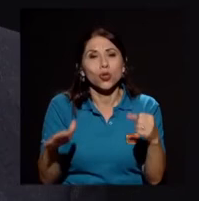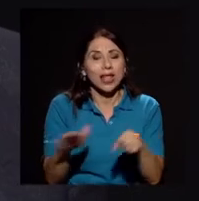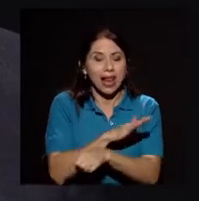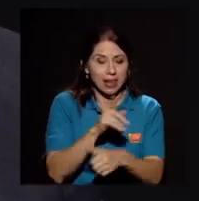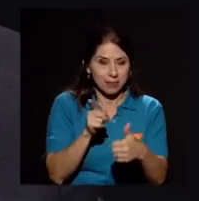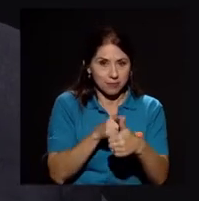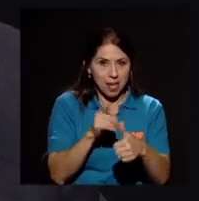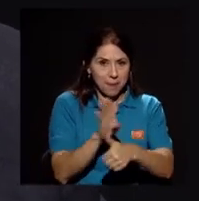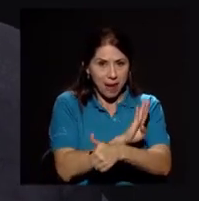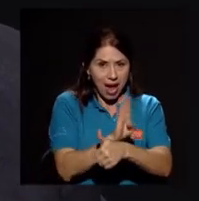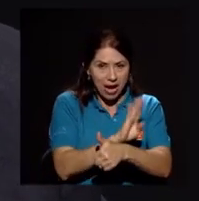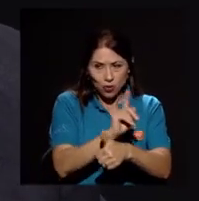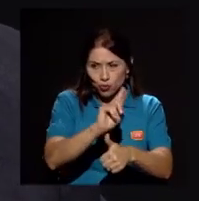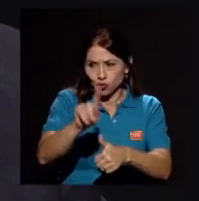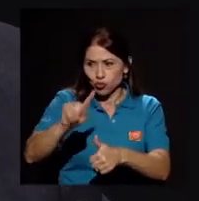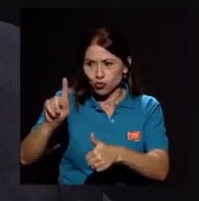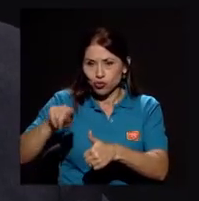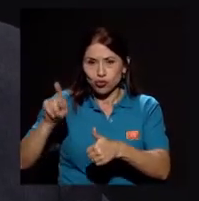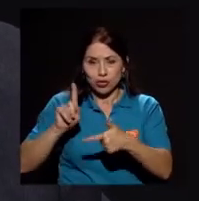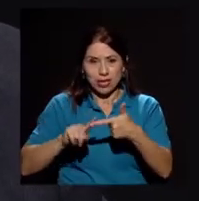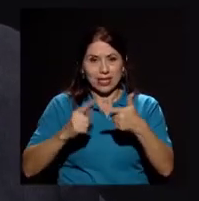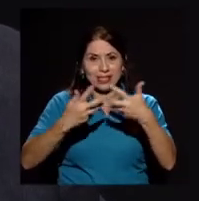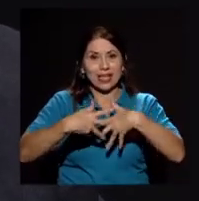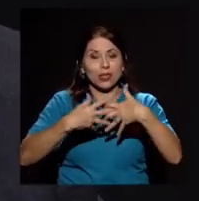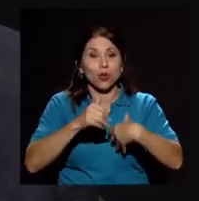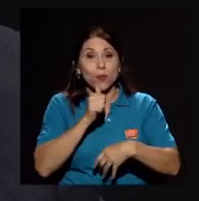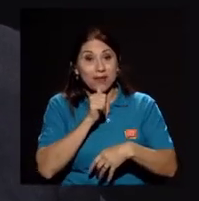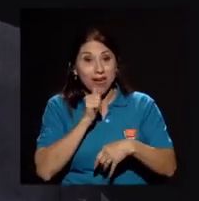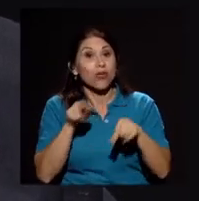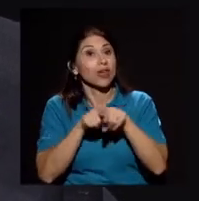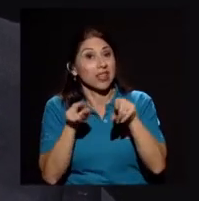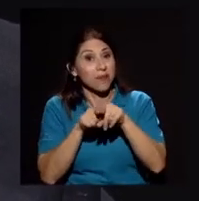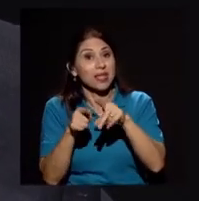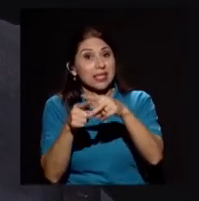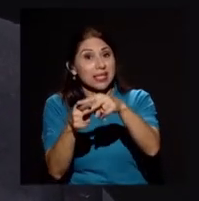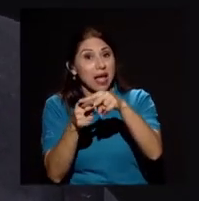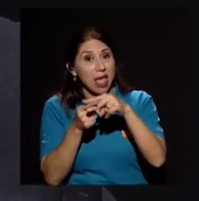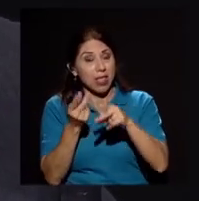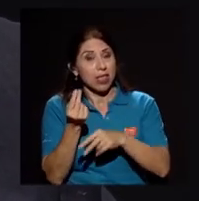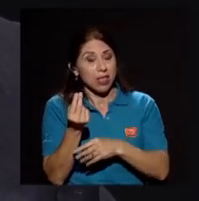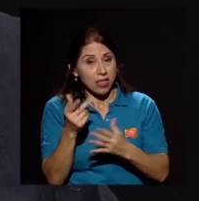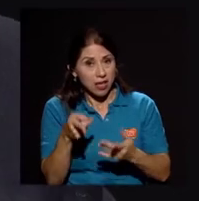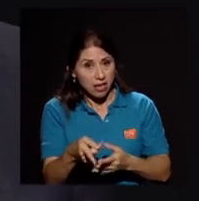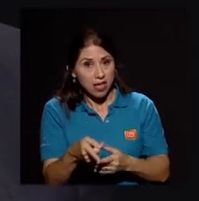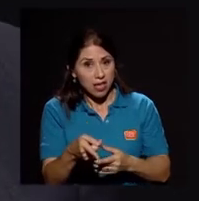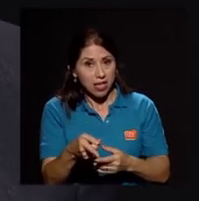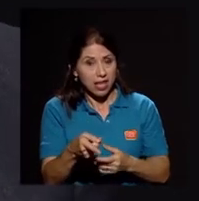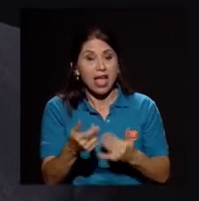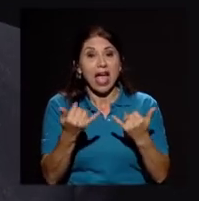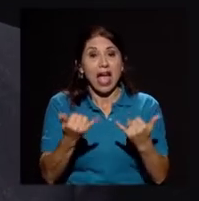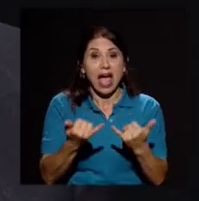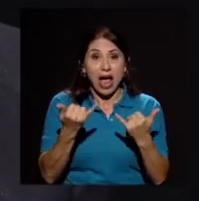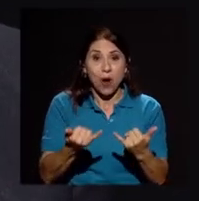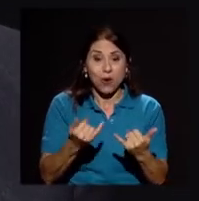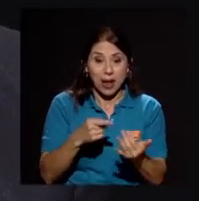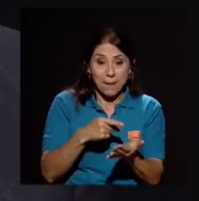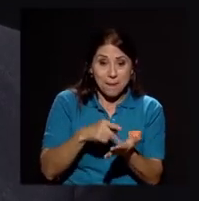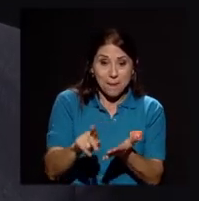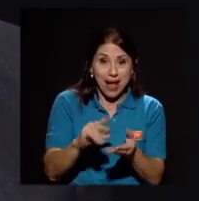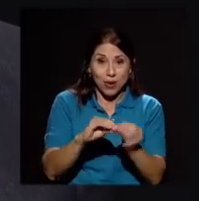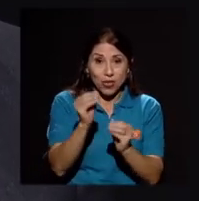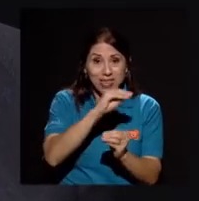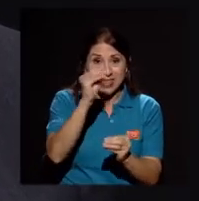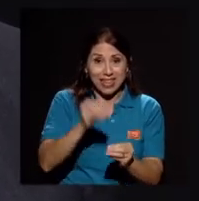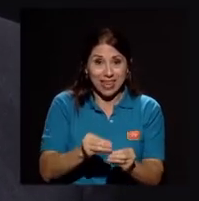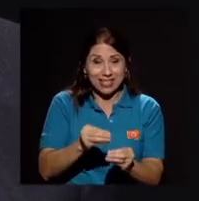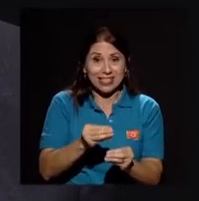privado que también ha estado pidiendo recursos prestados afuera ha ido elevando los pagos que hacemos de intereses al resto del mundo